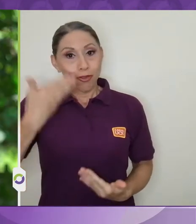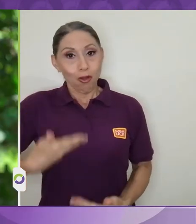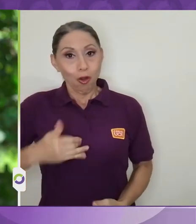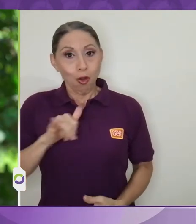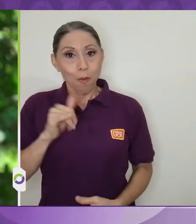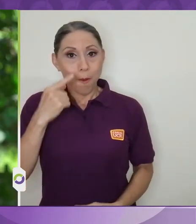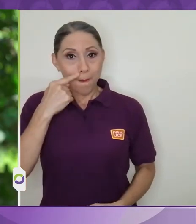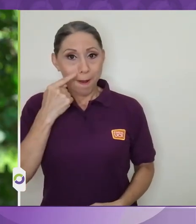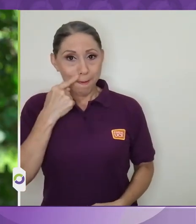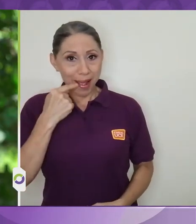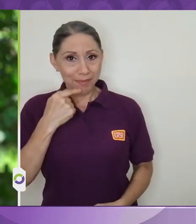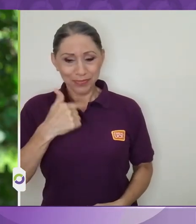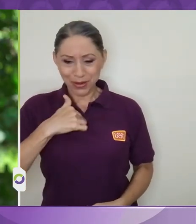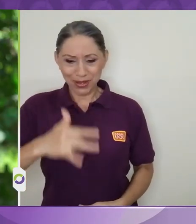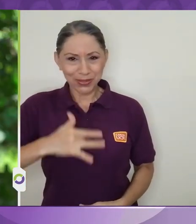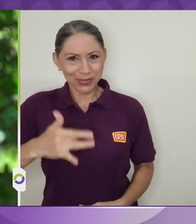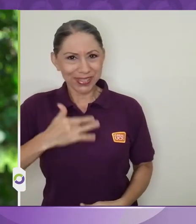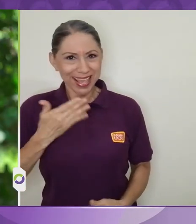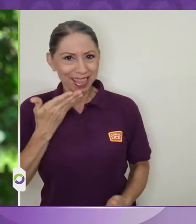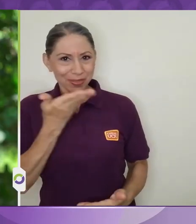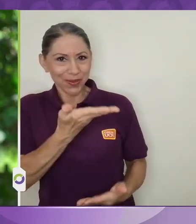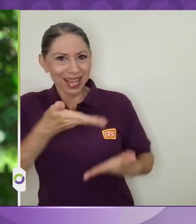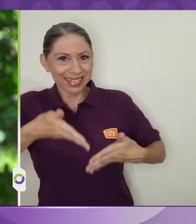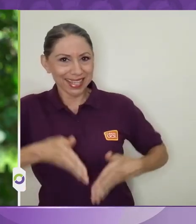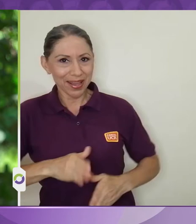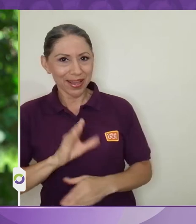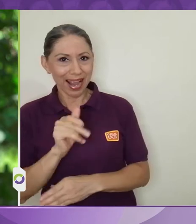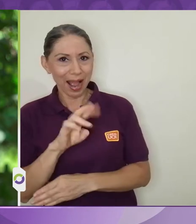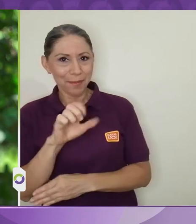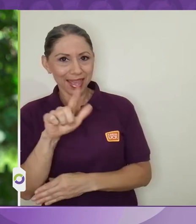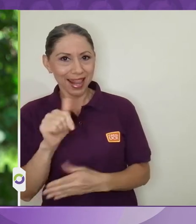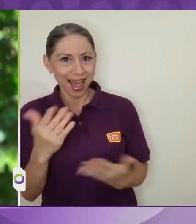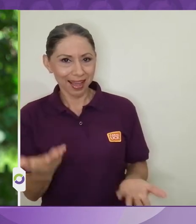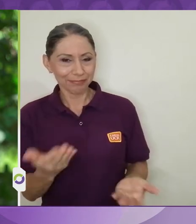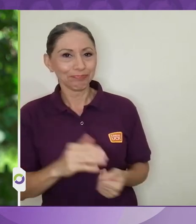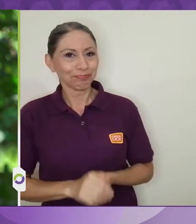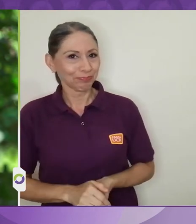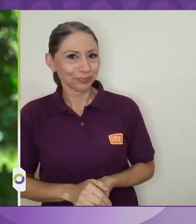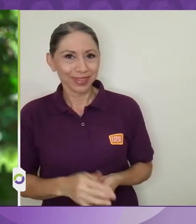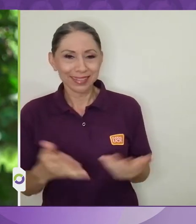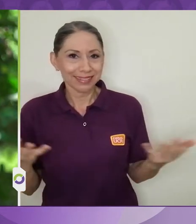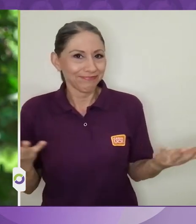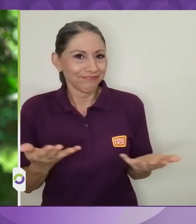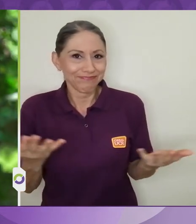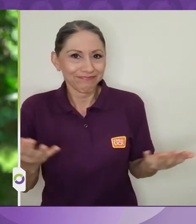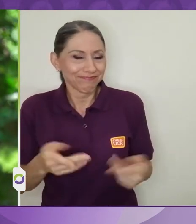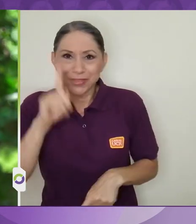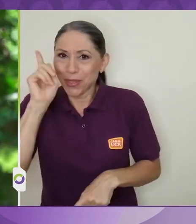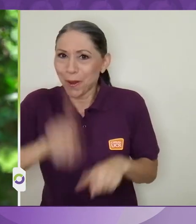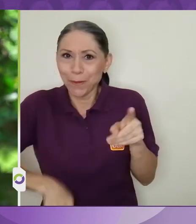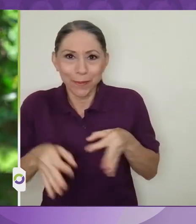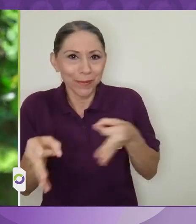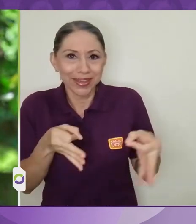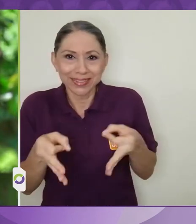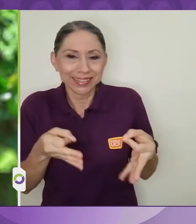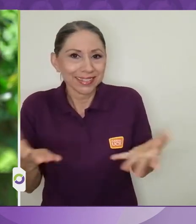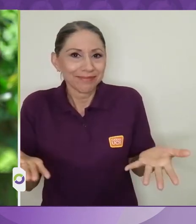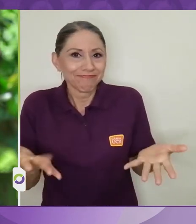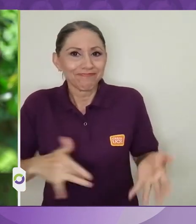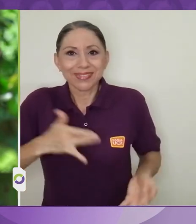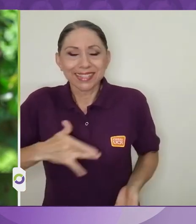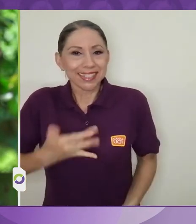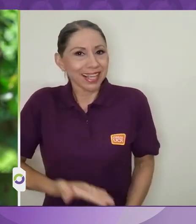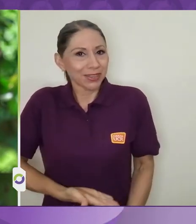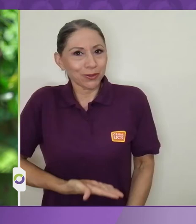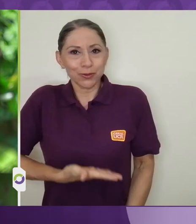mis sentimientos para Camila, no, eso es indescriptible, no se puede describir, ¿no?